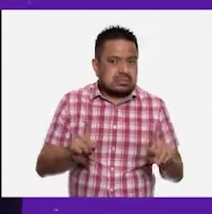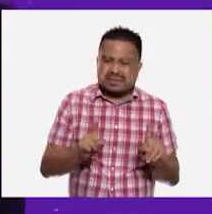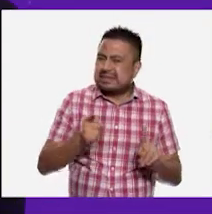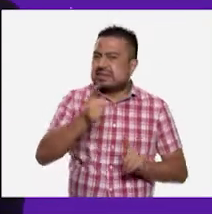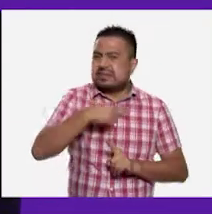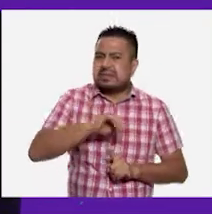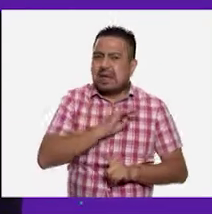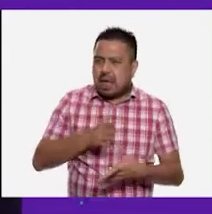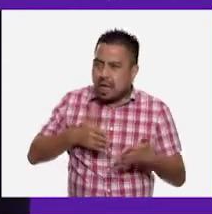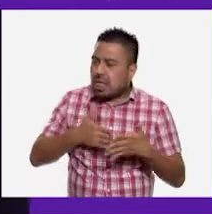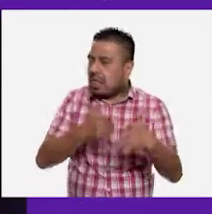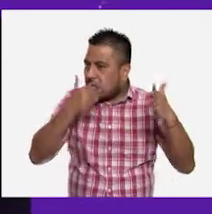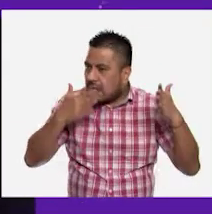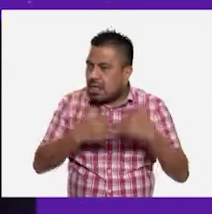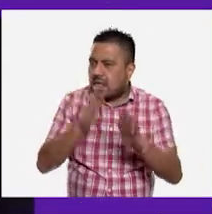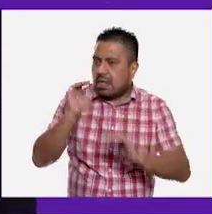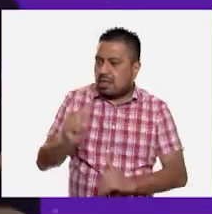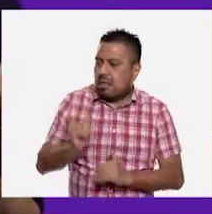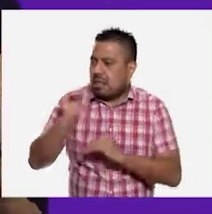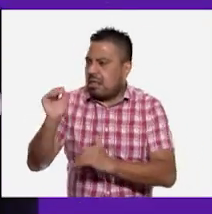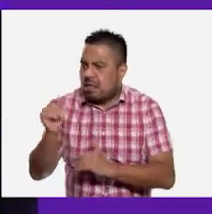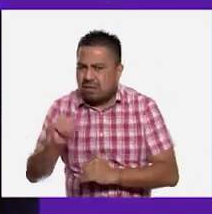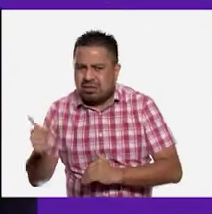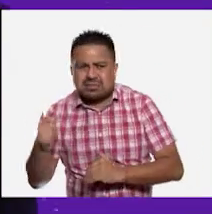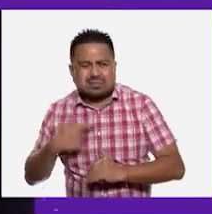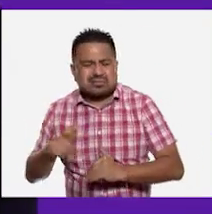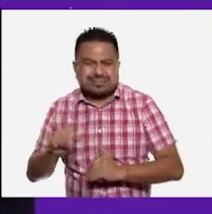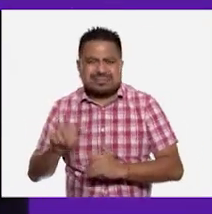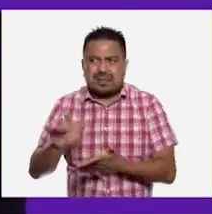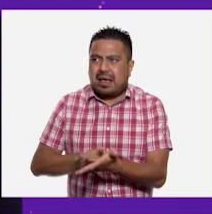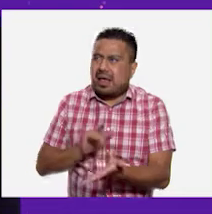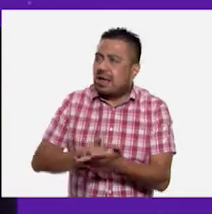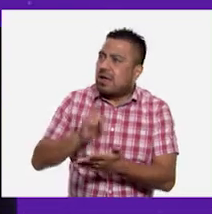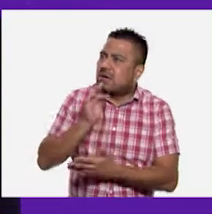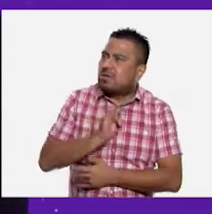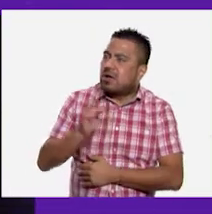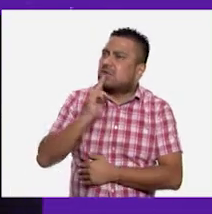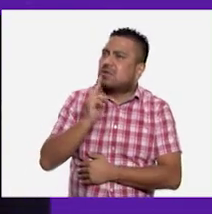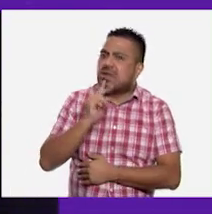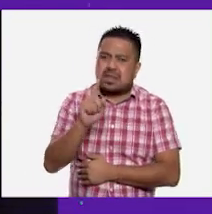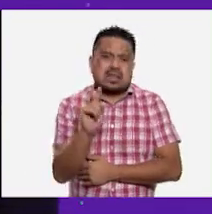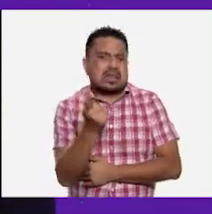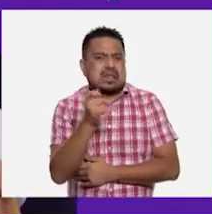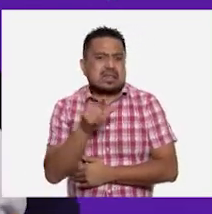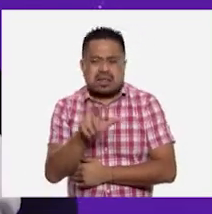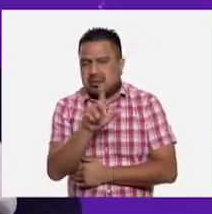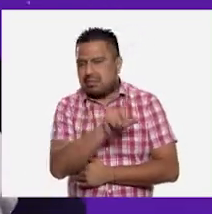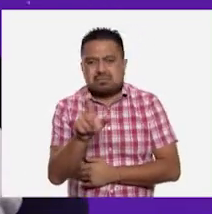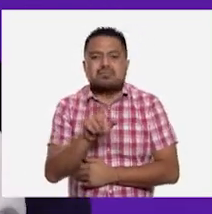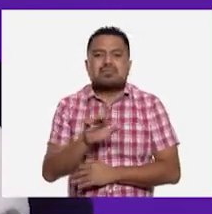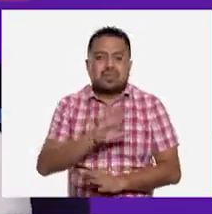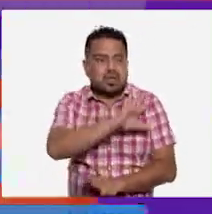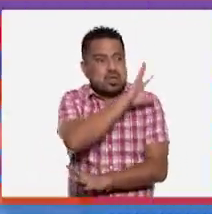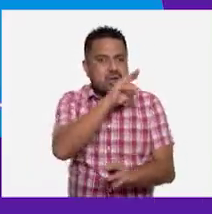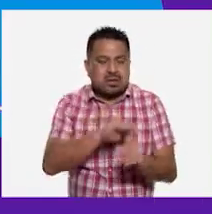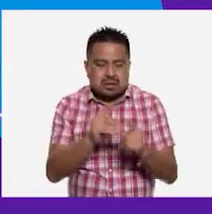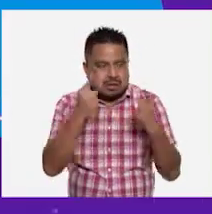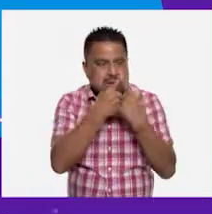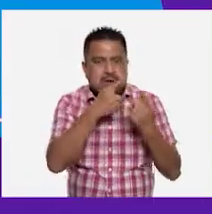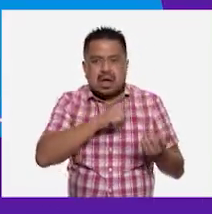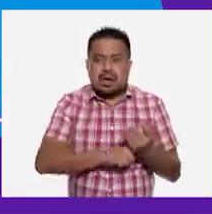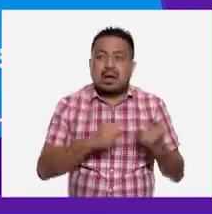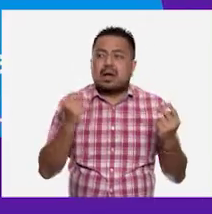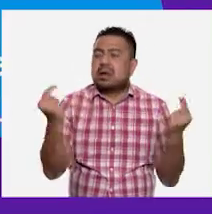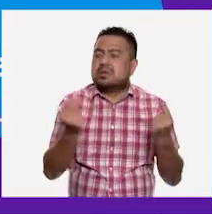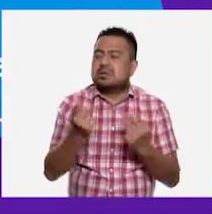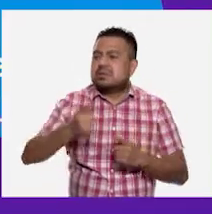menos obstaculizar o limitar a otros para que puedan aprender a utilizar los medios digitales. Todo lo contrario, si alguien